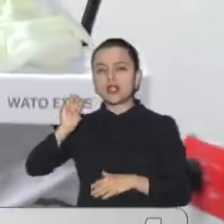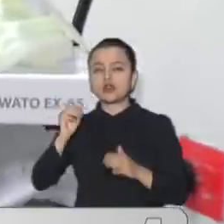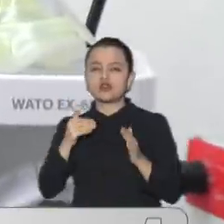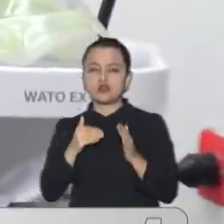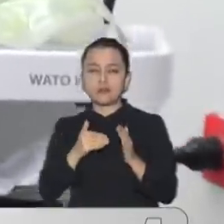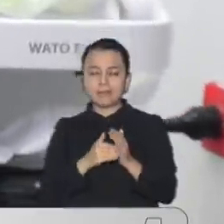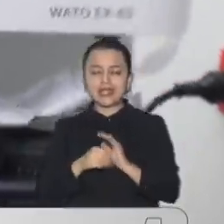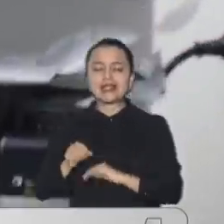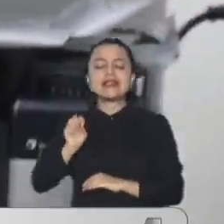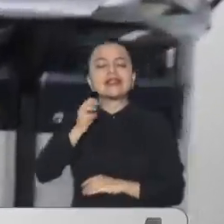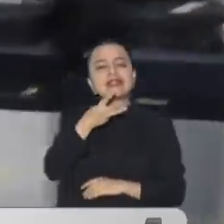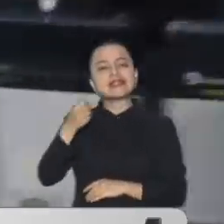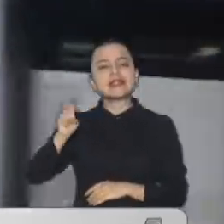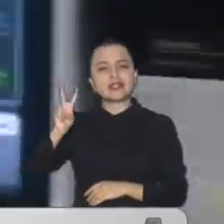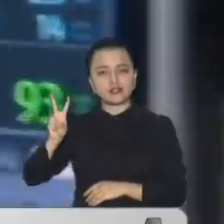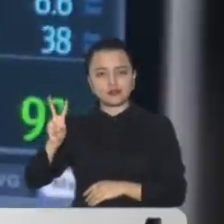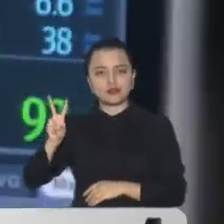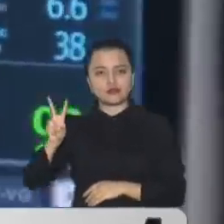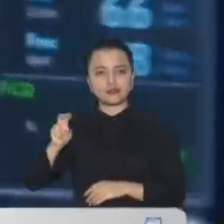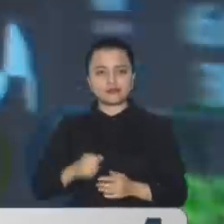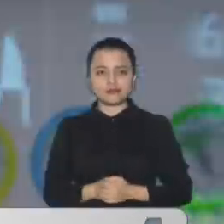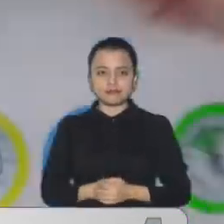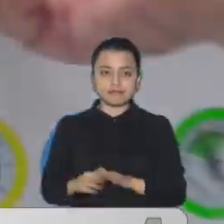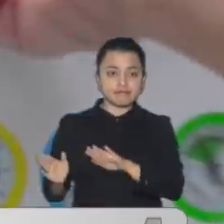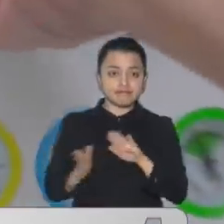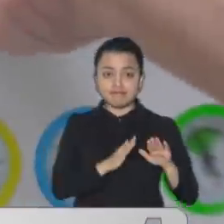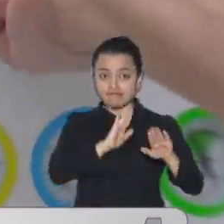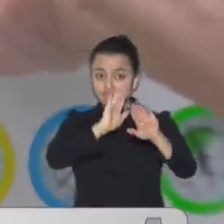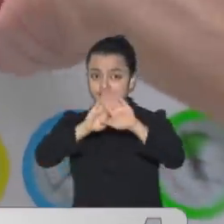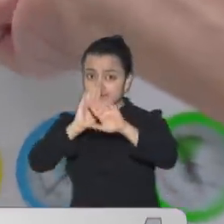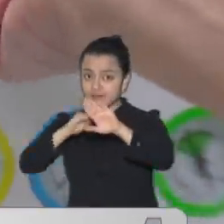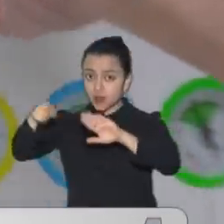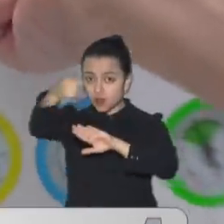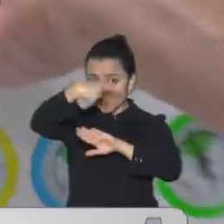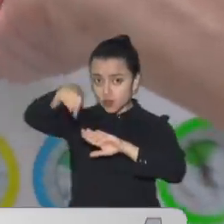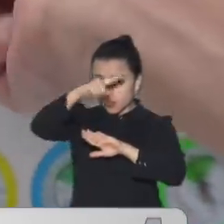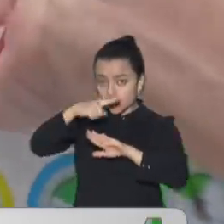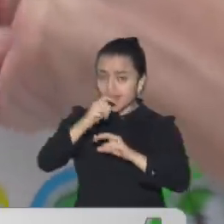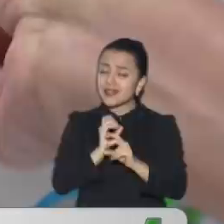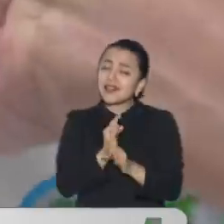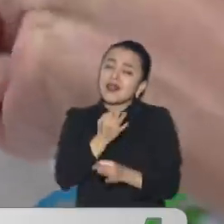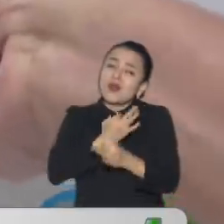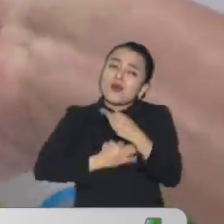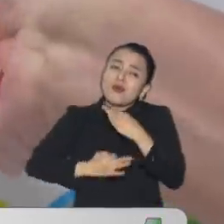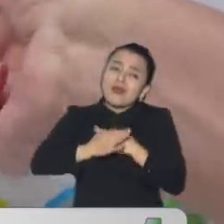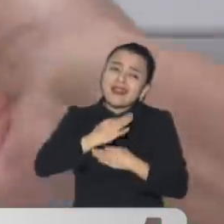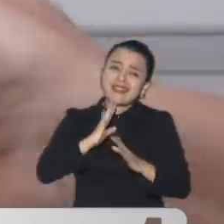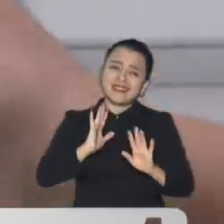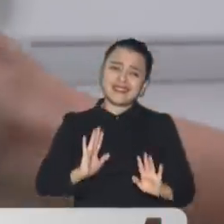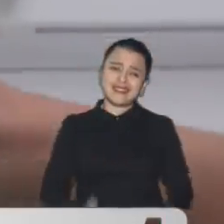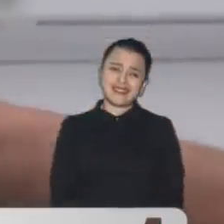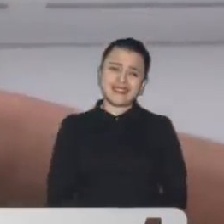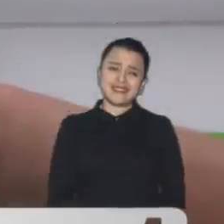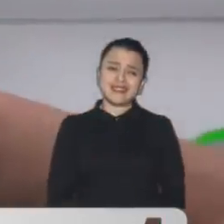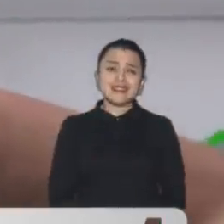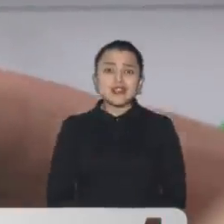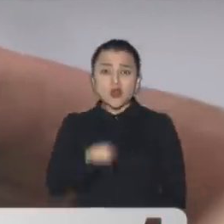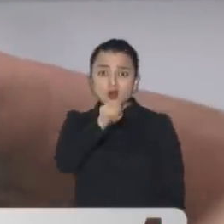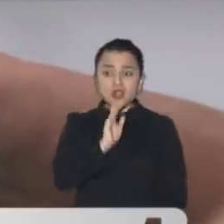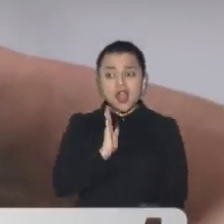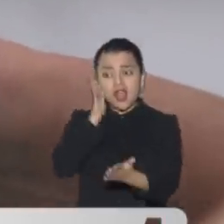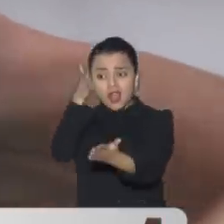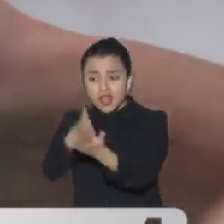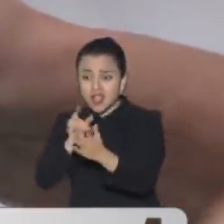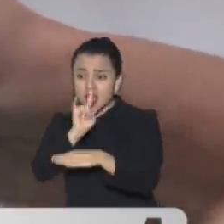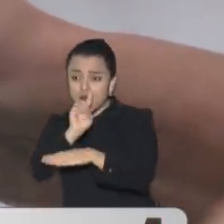58.302. El llamado sigue siendo por parte del gremio médico a todas las personas para el autocuidado. Las UCI están llenas, y si las personas